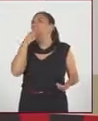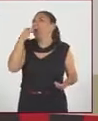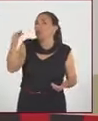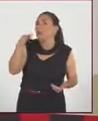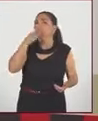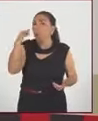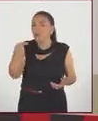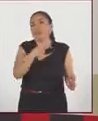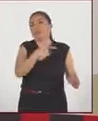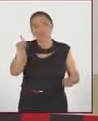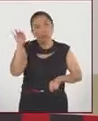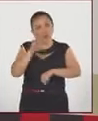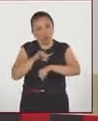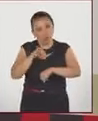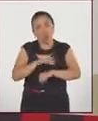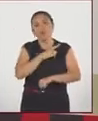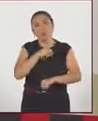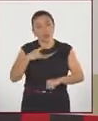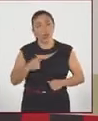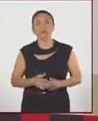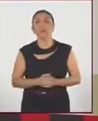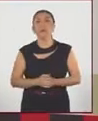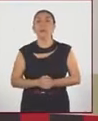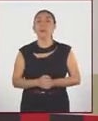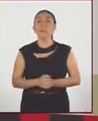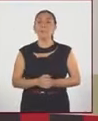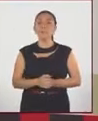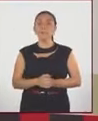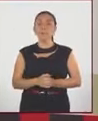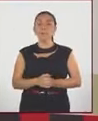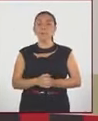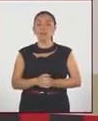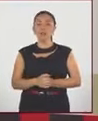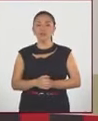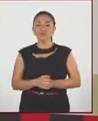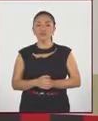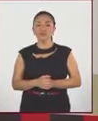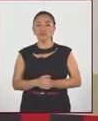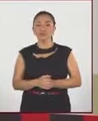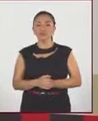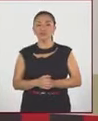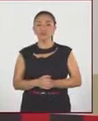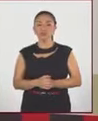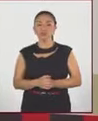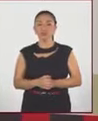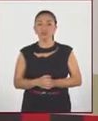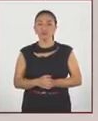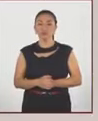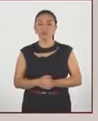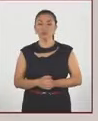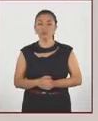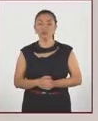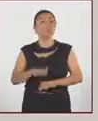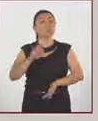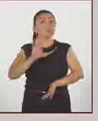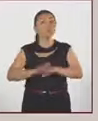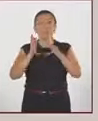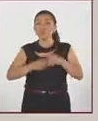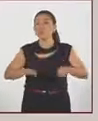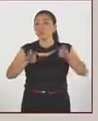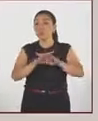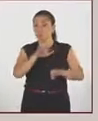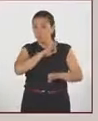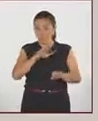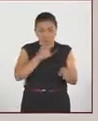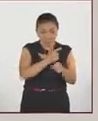enviar al médico de ser necesario. Perfecto. Los momentos donde son clave para la detección de todo este